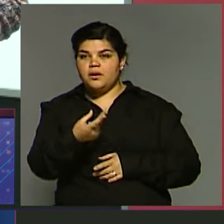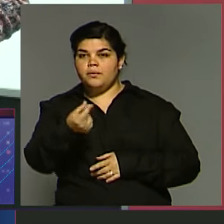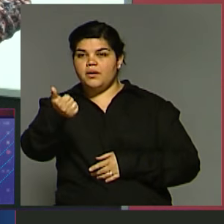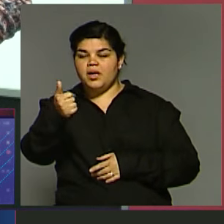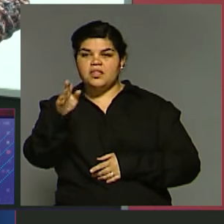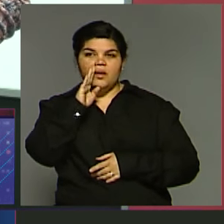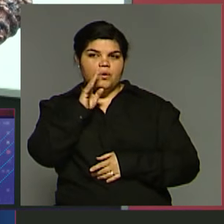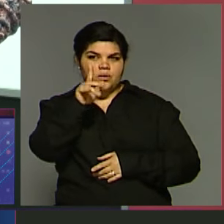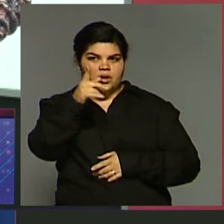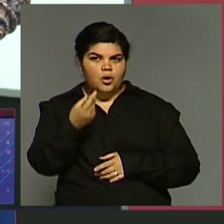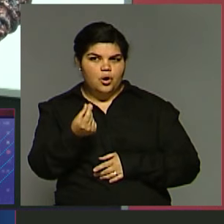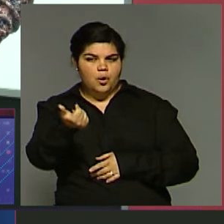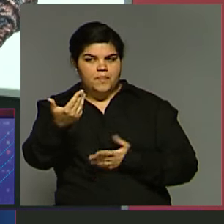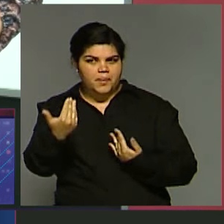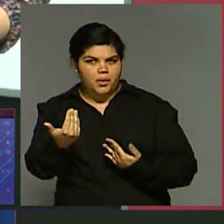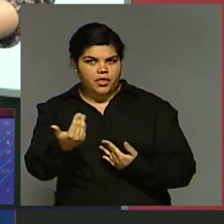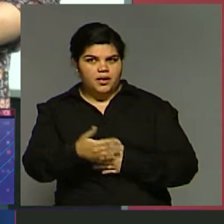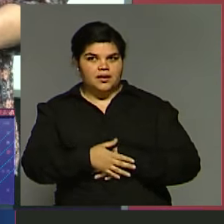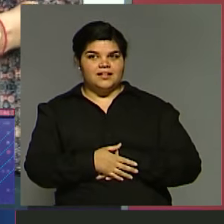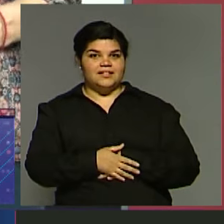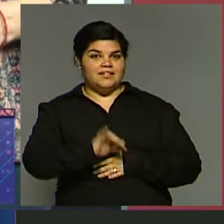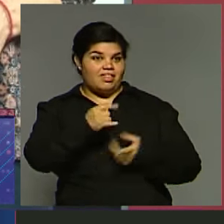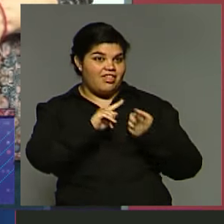Unidos. Van directo. Sí.